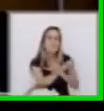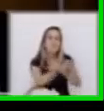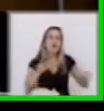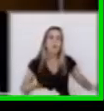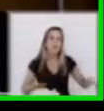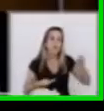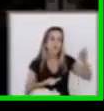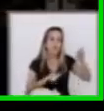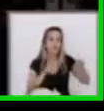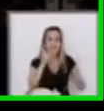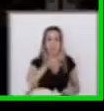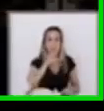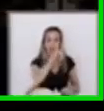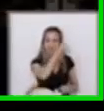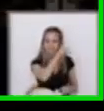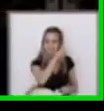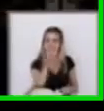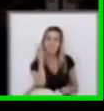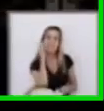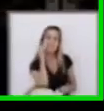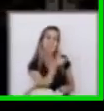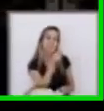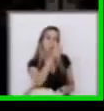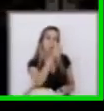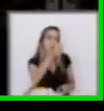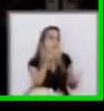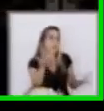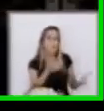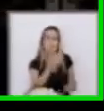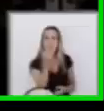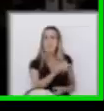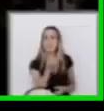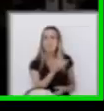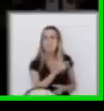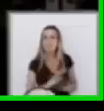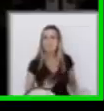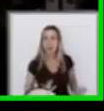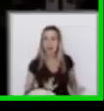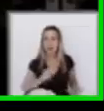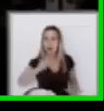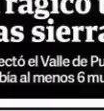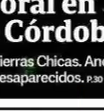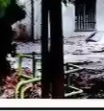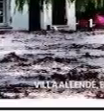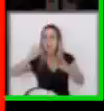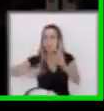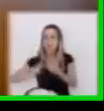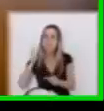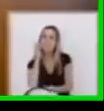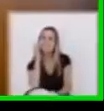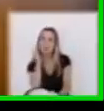estuvo presente, no la que habla, había un juez para garantizar, habían otros testigos presenciales. Realmente